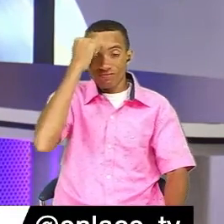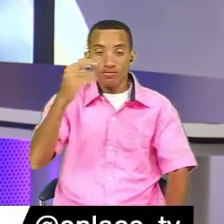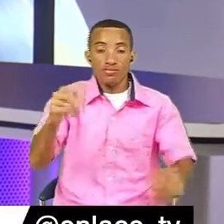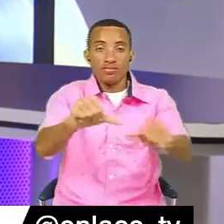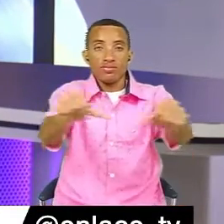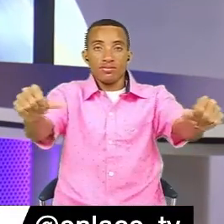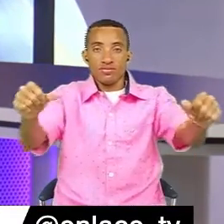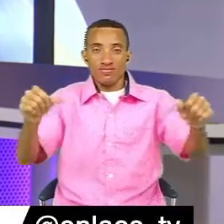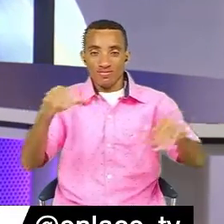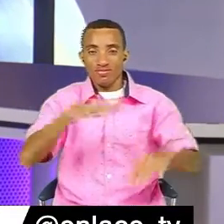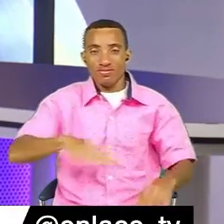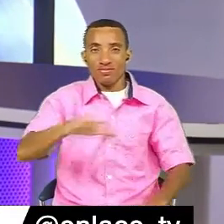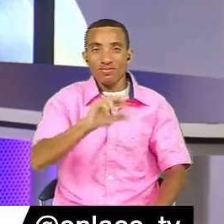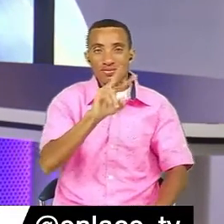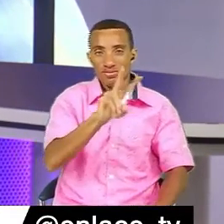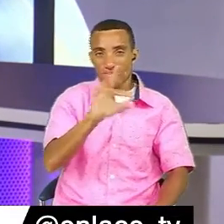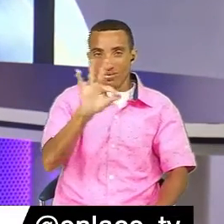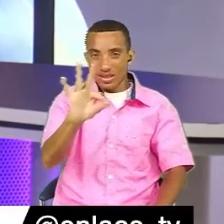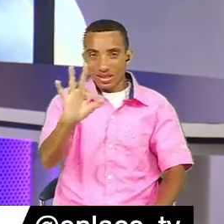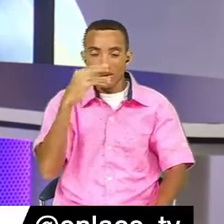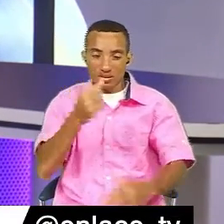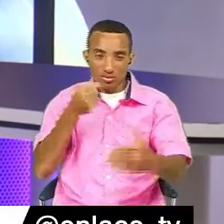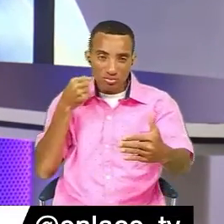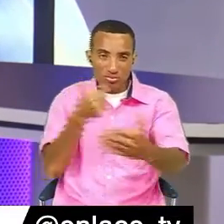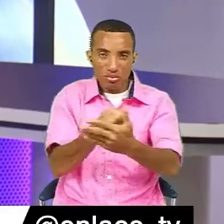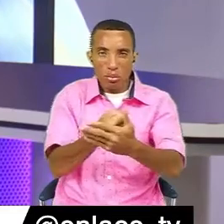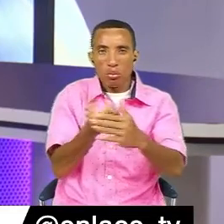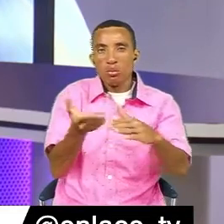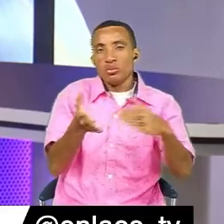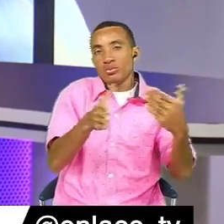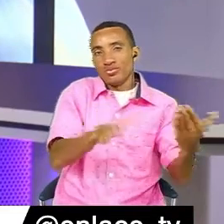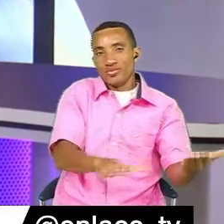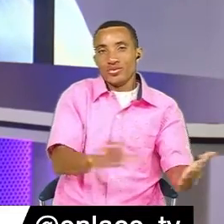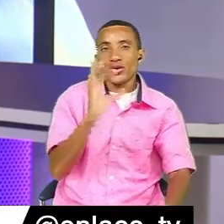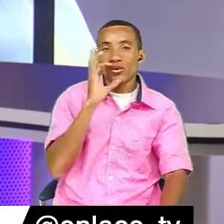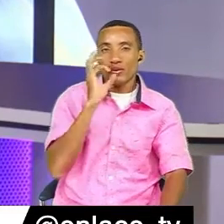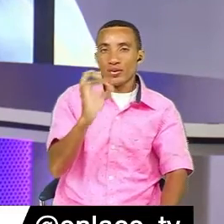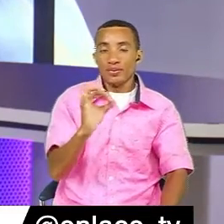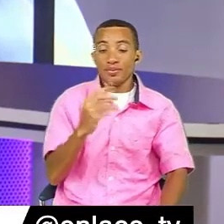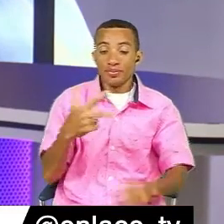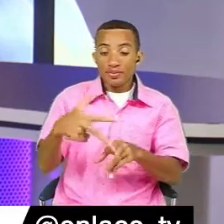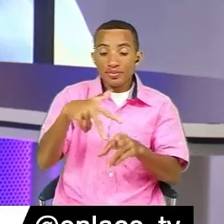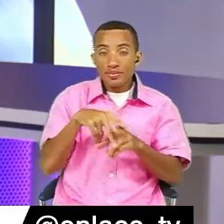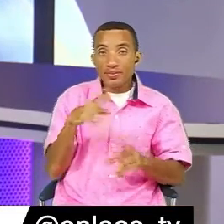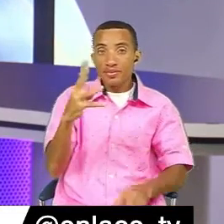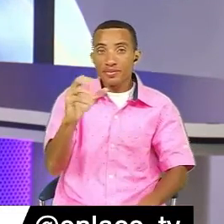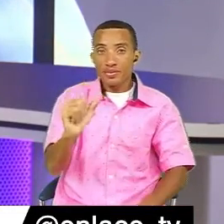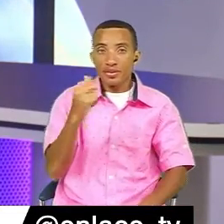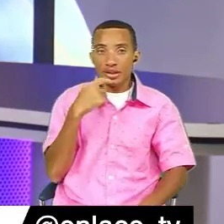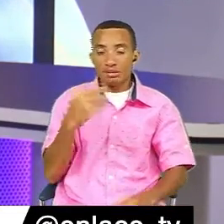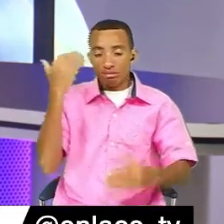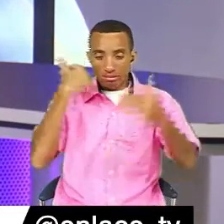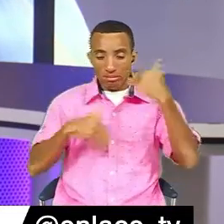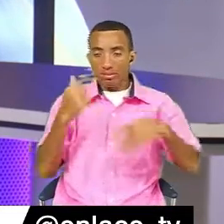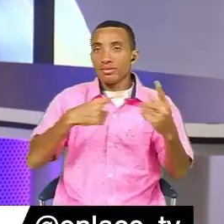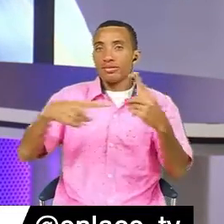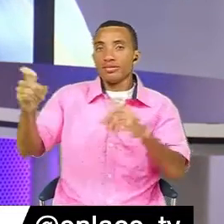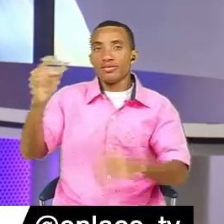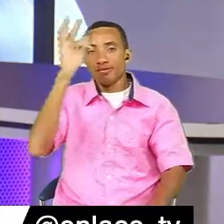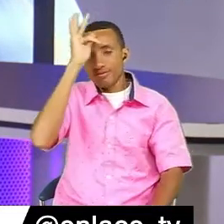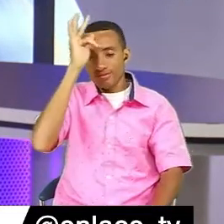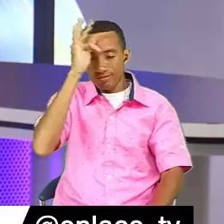Bermeja conduce al corregimiento del centro. Su esposa, quien se movilizaba con él, resultó herida y a esta hora es atendida en un centro